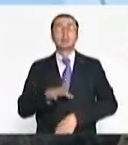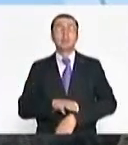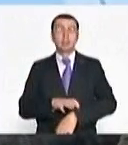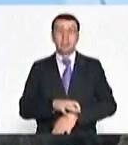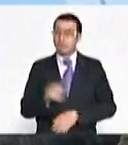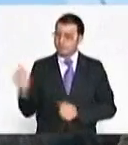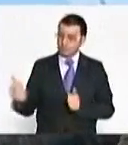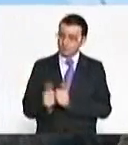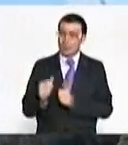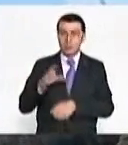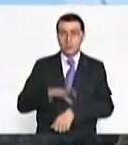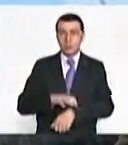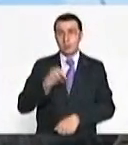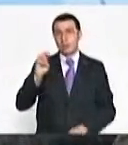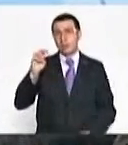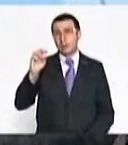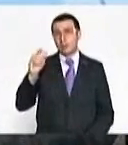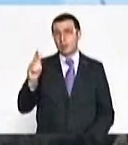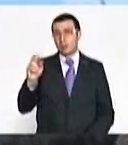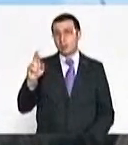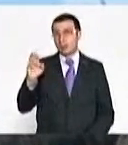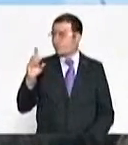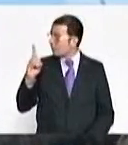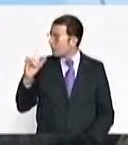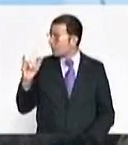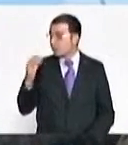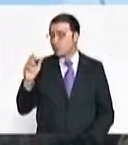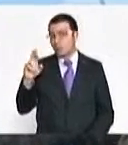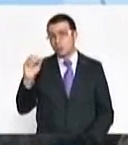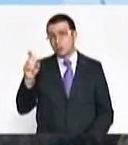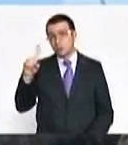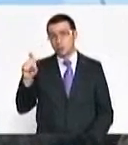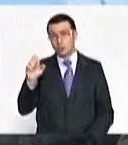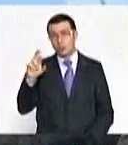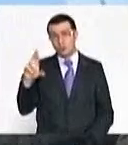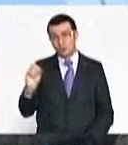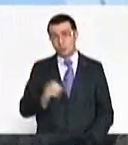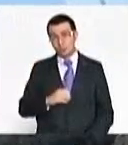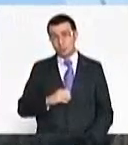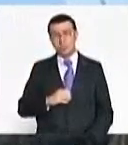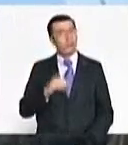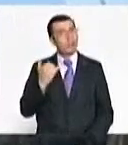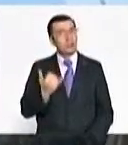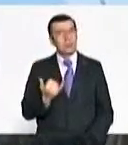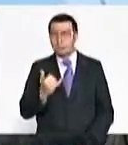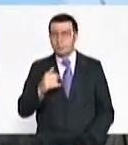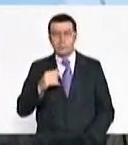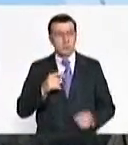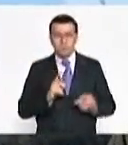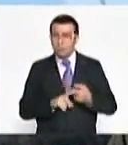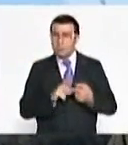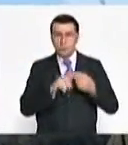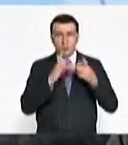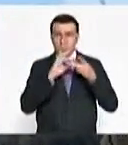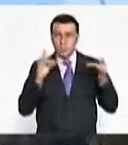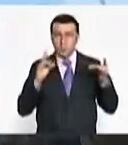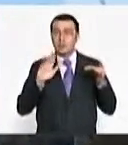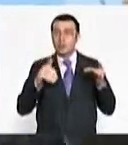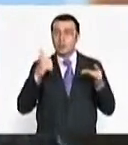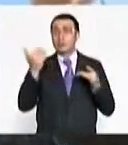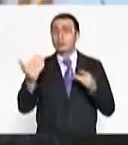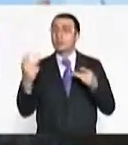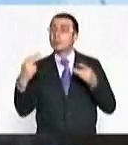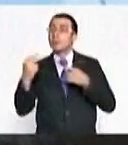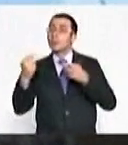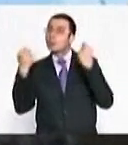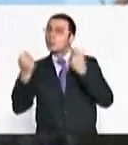Freddy Rosero Semanate, y después de este corte de comerciales y píldora de optimismo, quiero que estén muy atentos ante